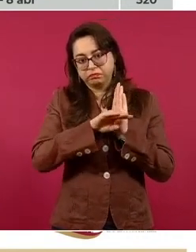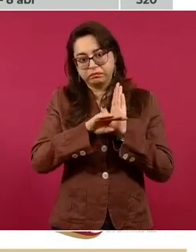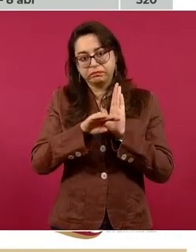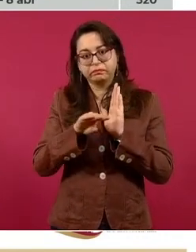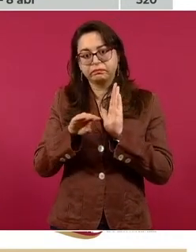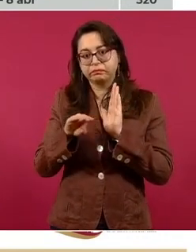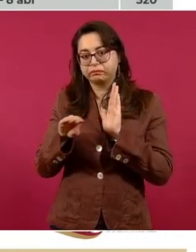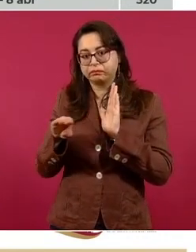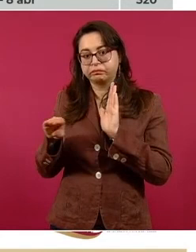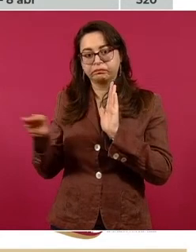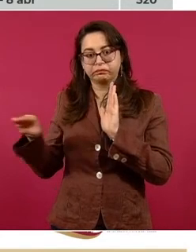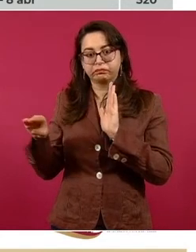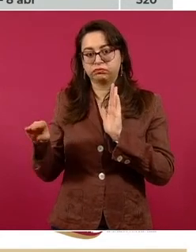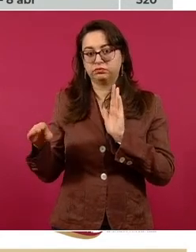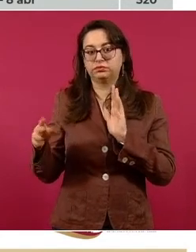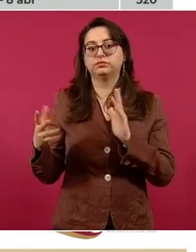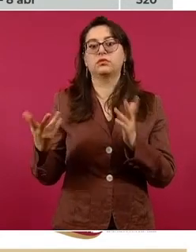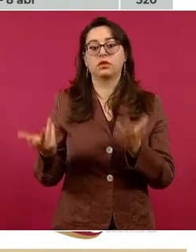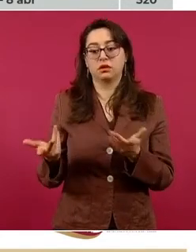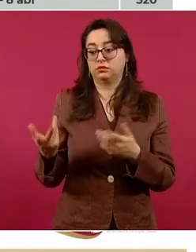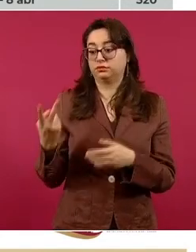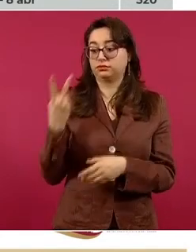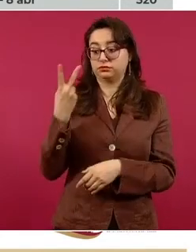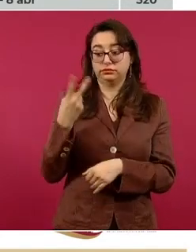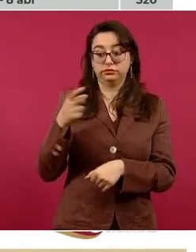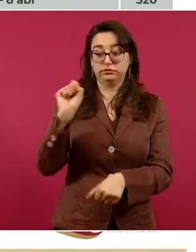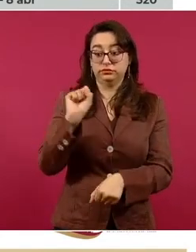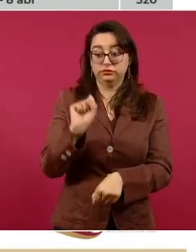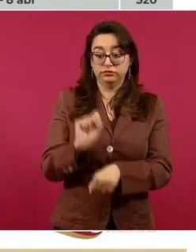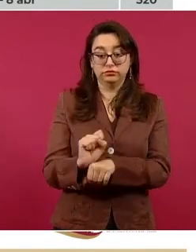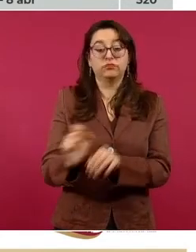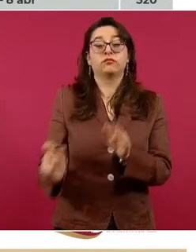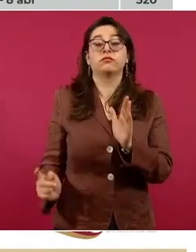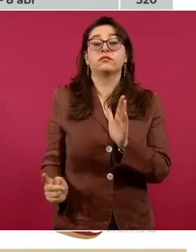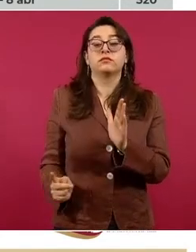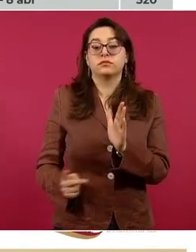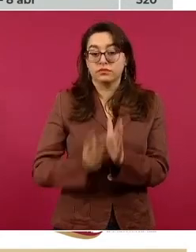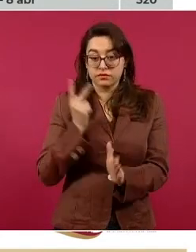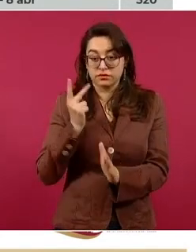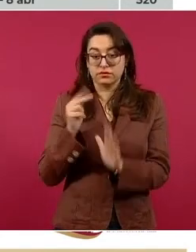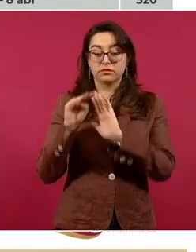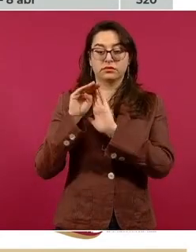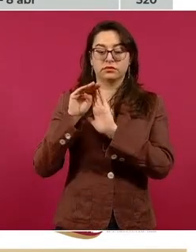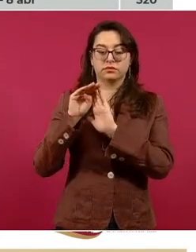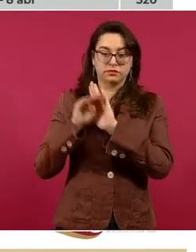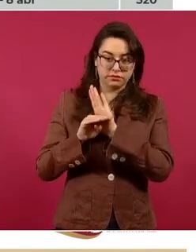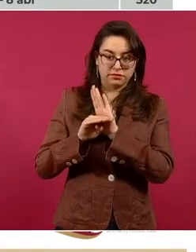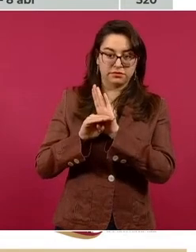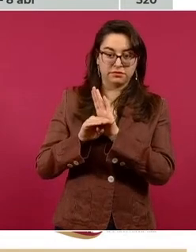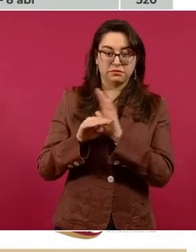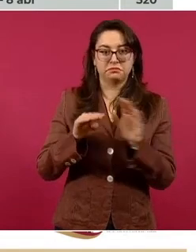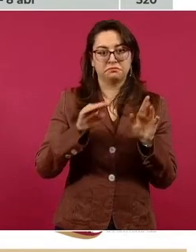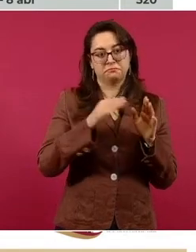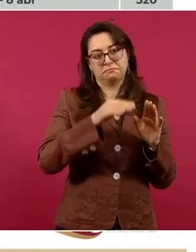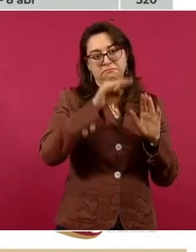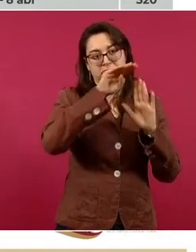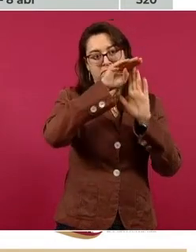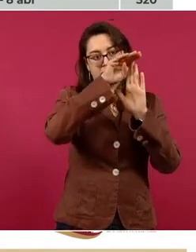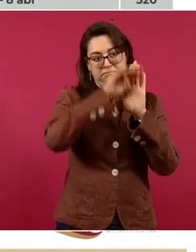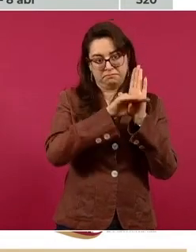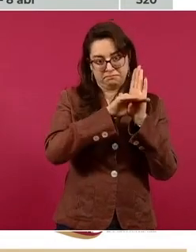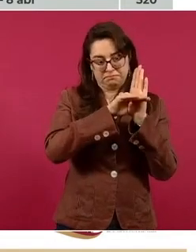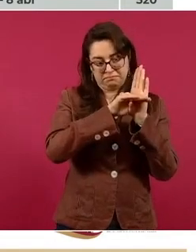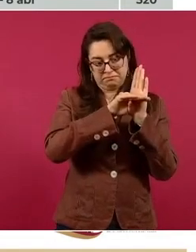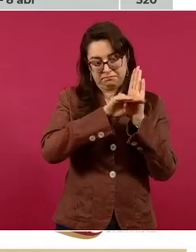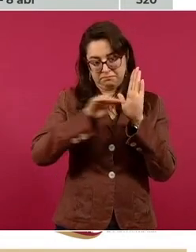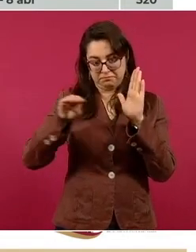transmisión. En las últimas 2 semanas ya se ve una nueva reducción más acelerada y esperemos que esto signifique también